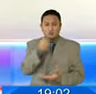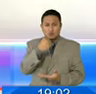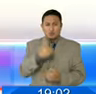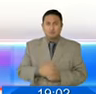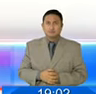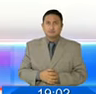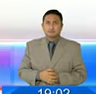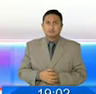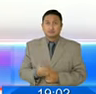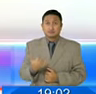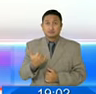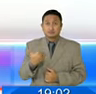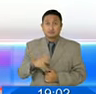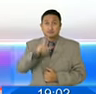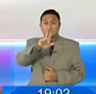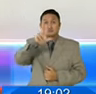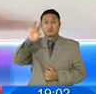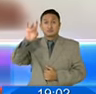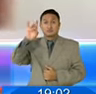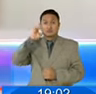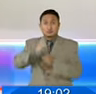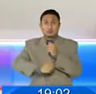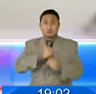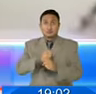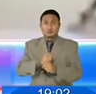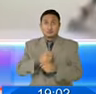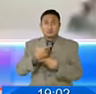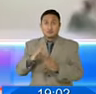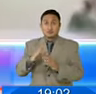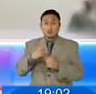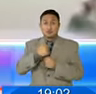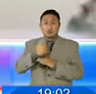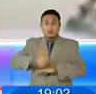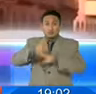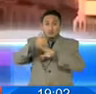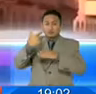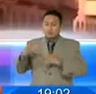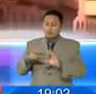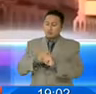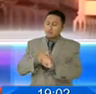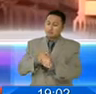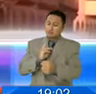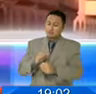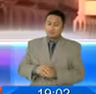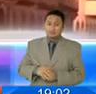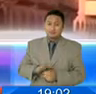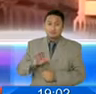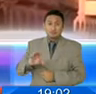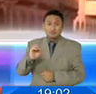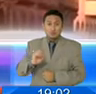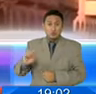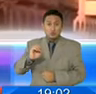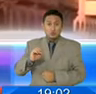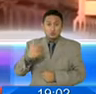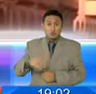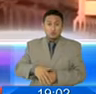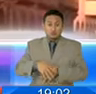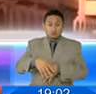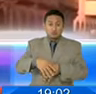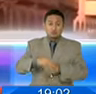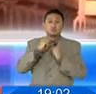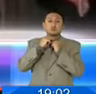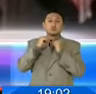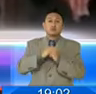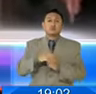al cumplir 78 años presentó su renuncia al arzobispado en octubre de ese mismo año apoyó la protesta de los sacerdotes